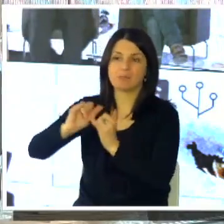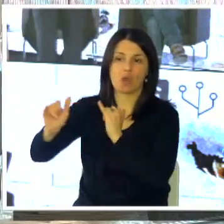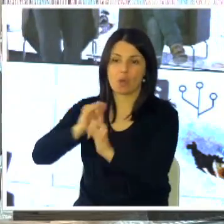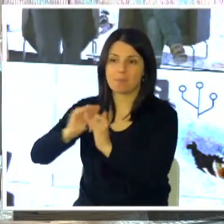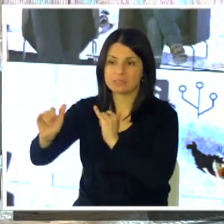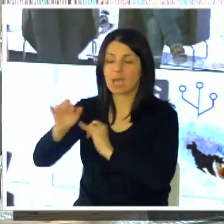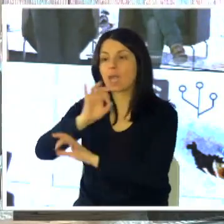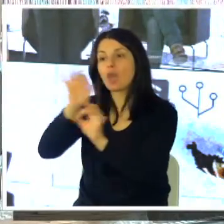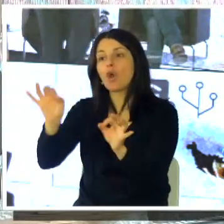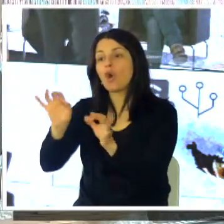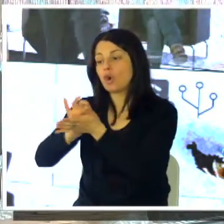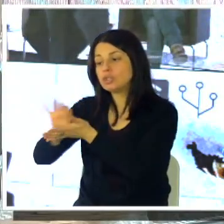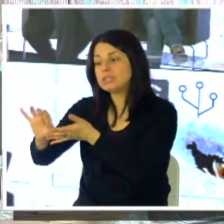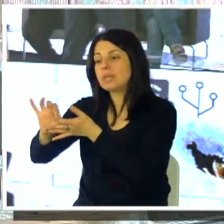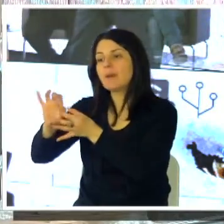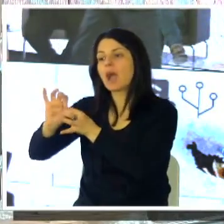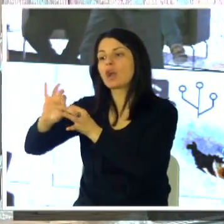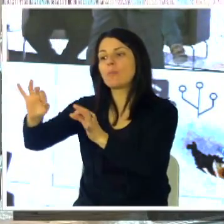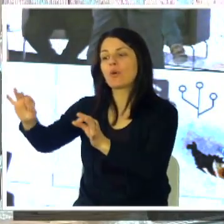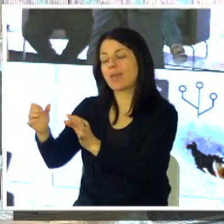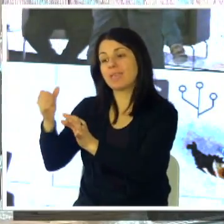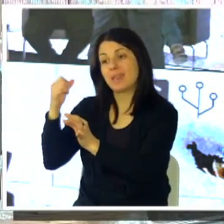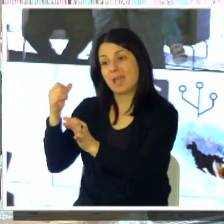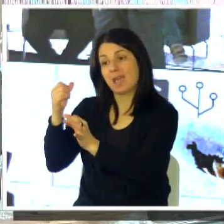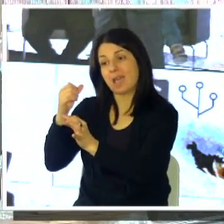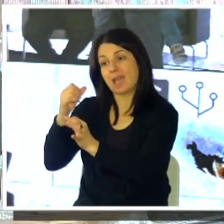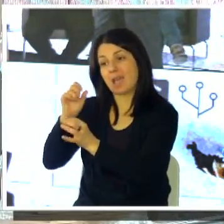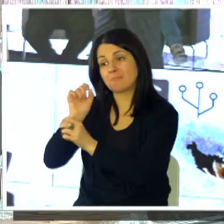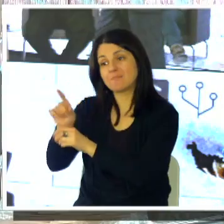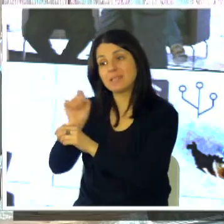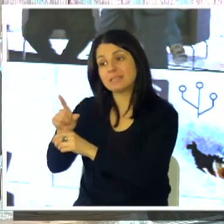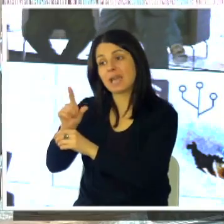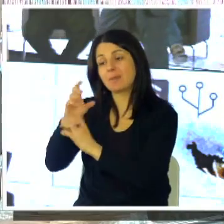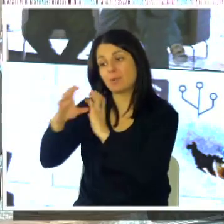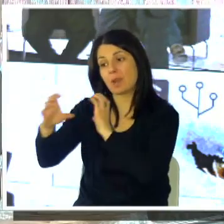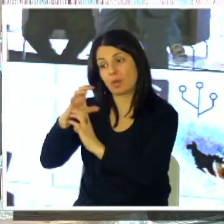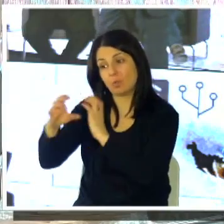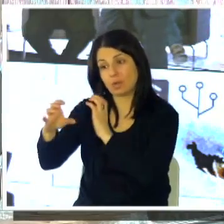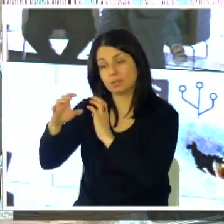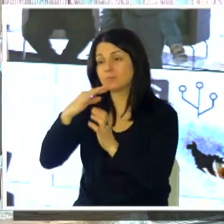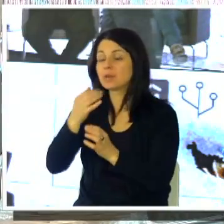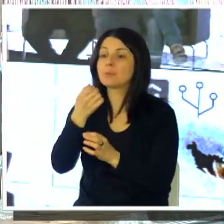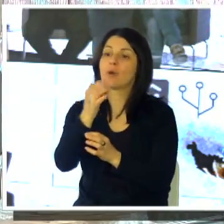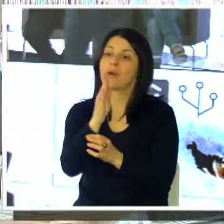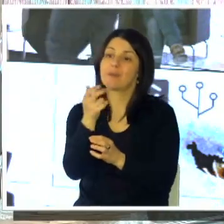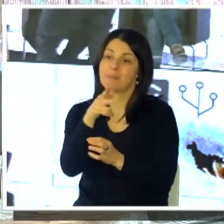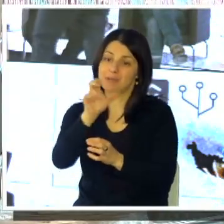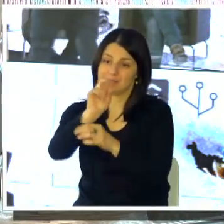un sistema de cola de mensajes para una comunicación async, por ejemplo, implementándolo con Apache Kafka.